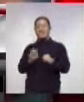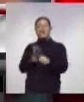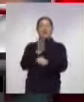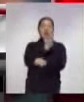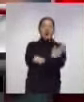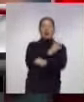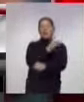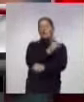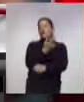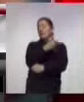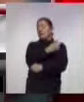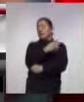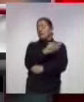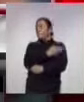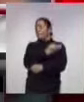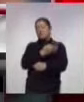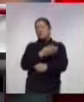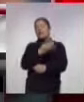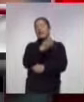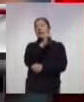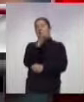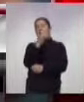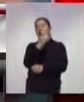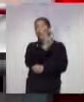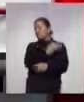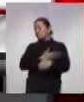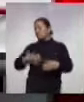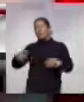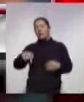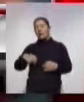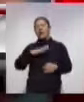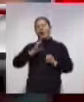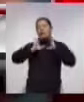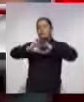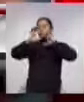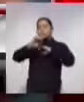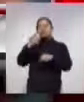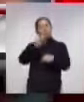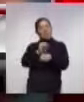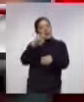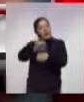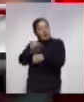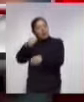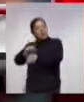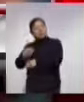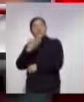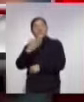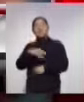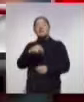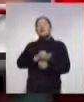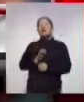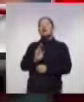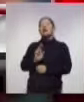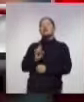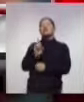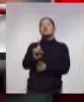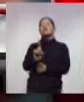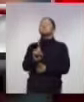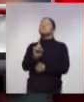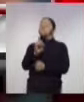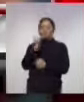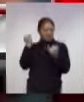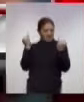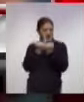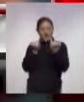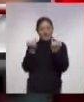anterior mes hasta ahorita. Bueno, tenemos conciertos prácticamente todas las semanas y este domingo pues no va a ser la excepción. Y ya para